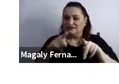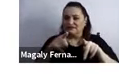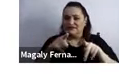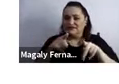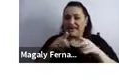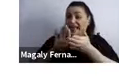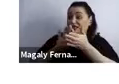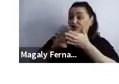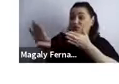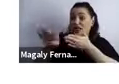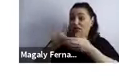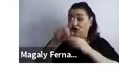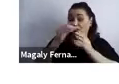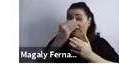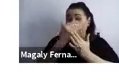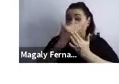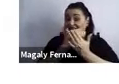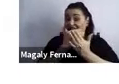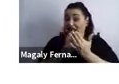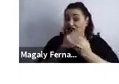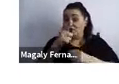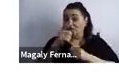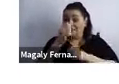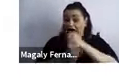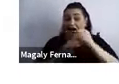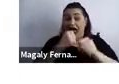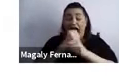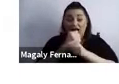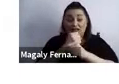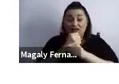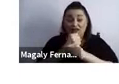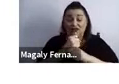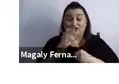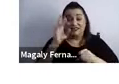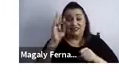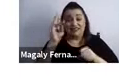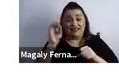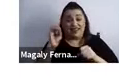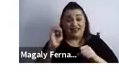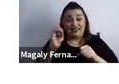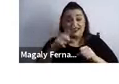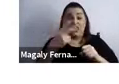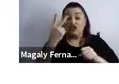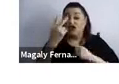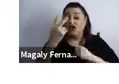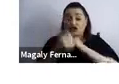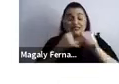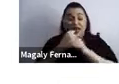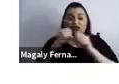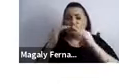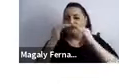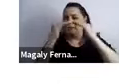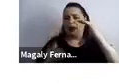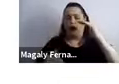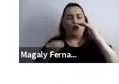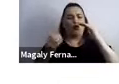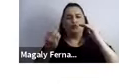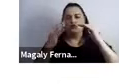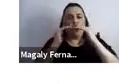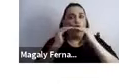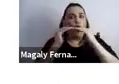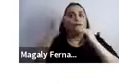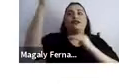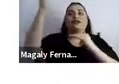excluyendo esos datos en los años 70 del genocidio en Vietnam, durante 2 años bajó muchísimo, aumentó muchísimo